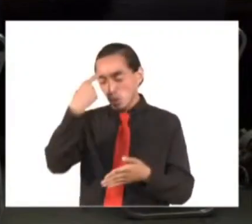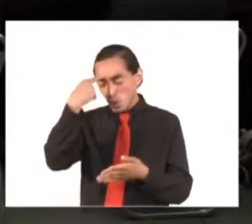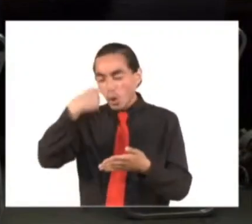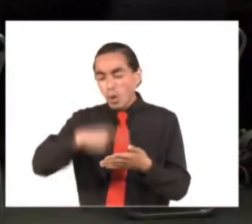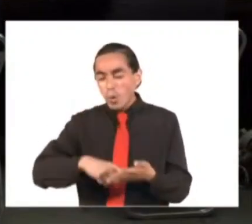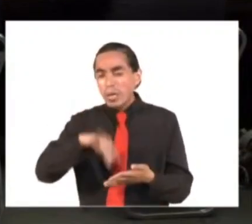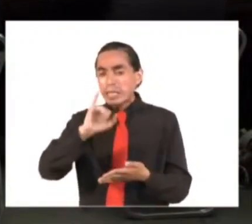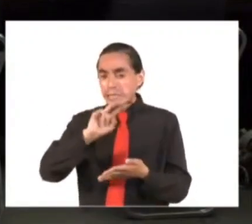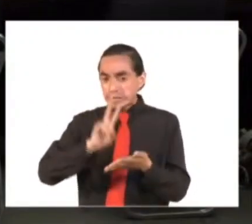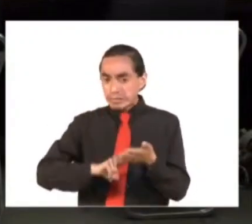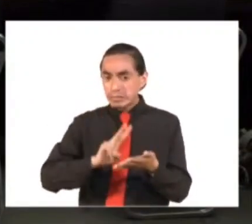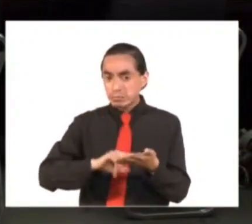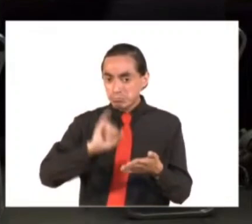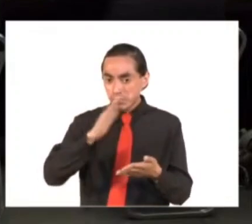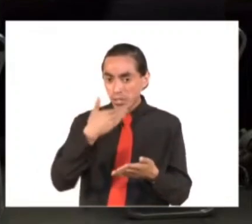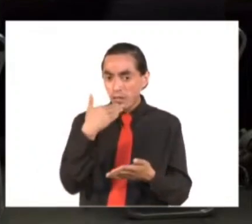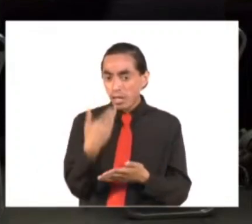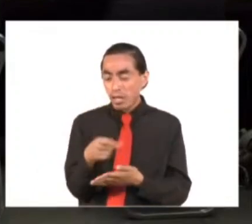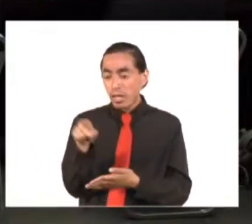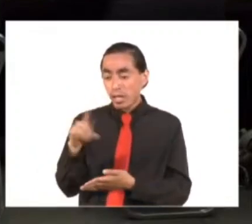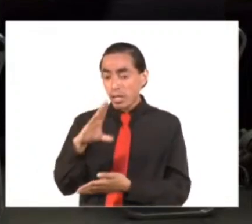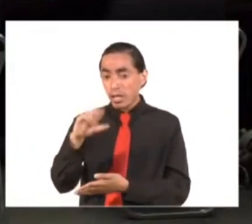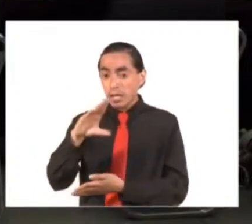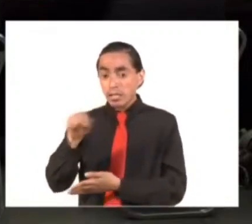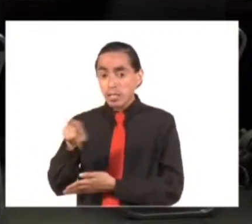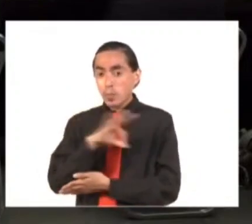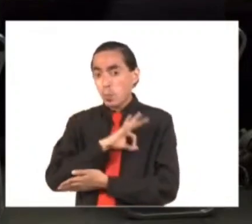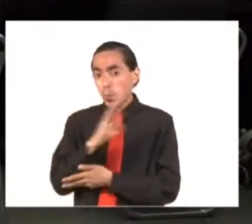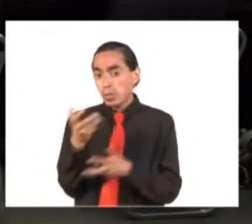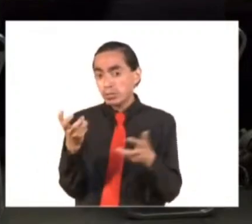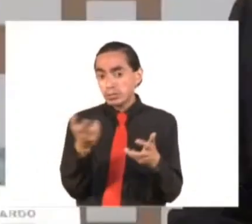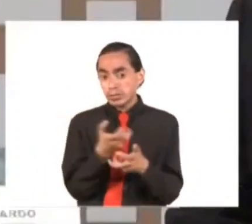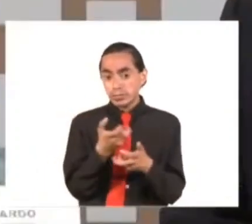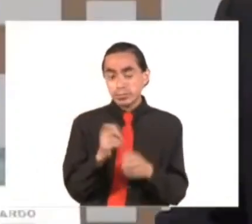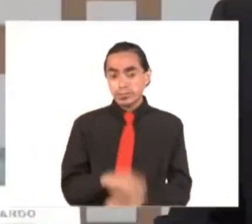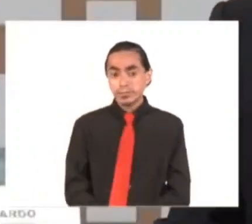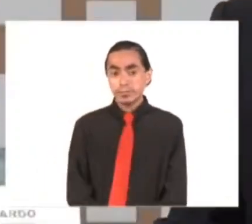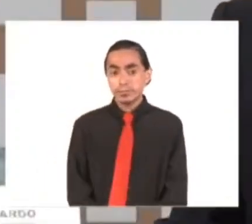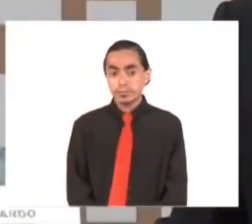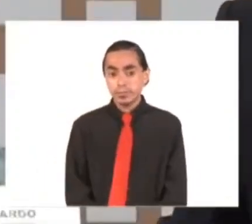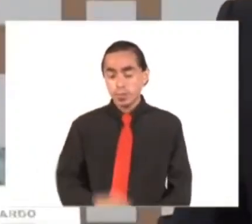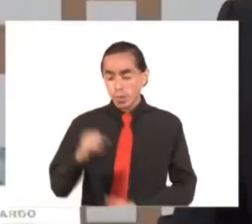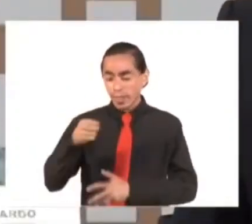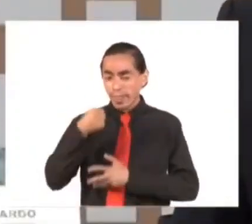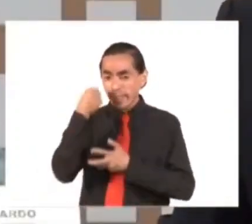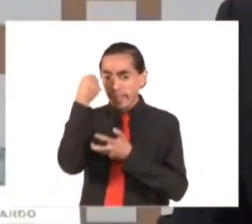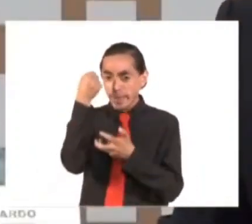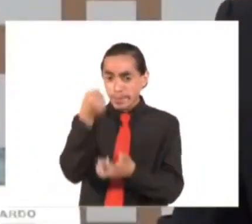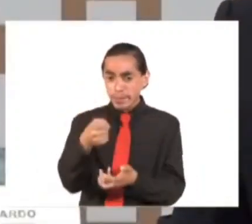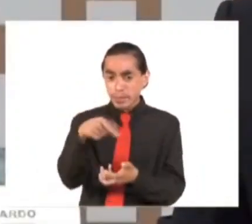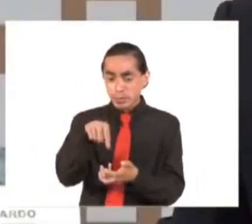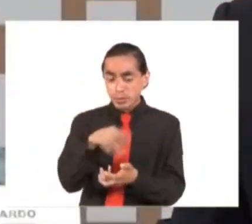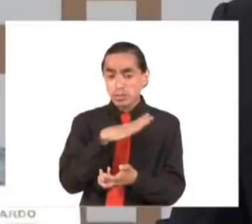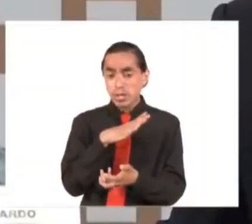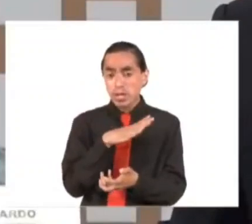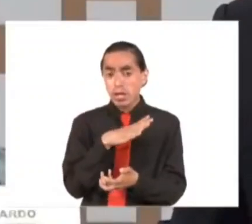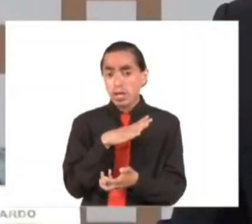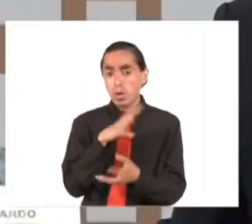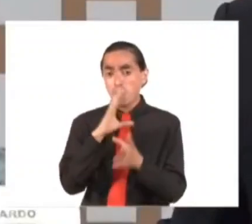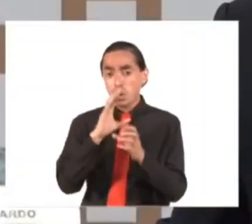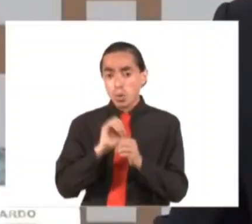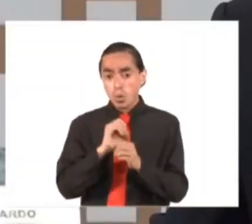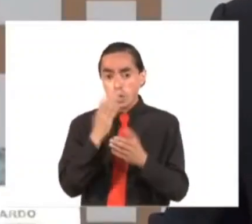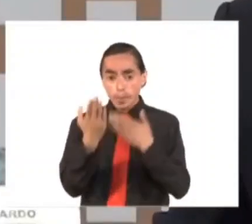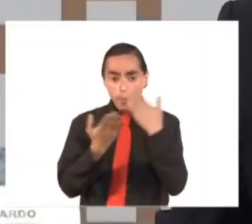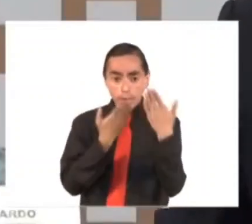la pena que el CESA pudiera desarrollar. No requiere necesariamente inversión en estudios, aunque pudiera llegar